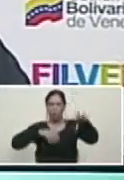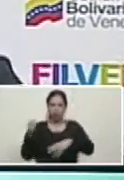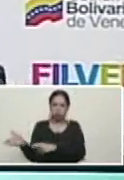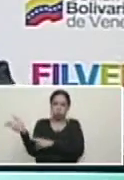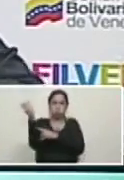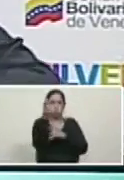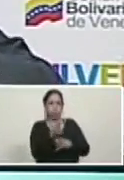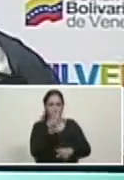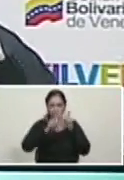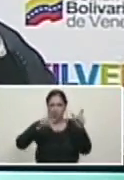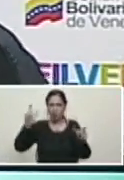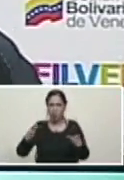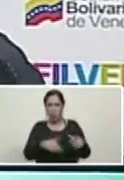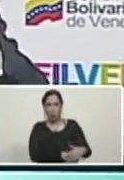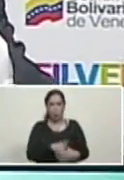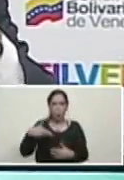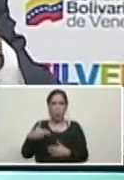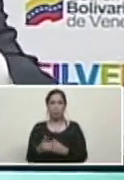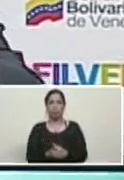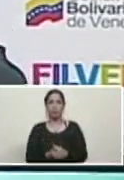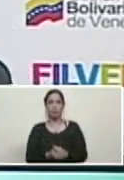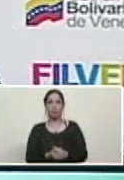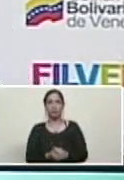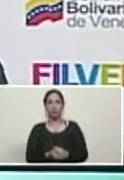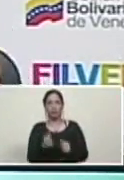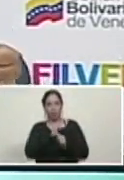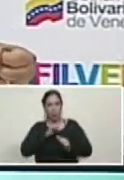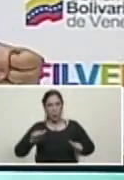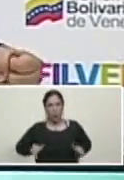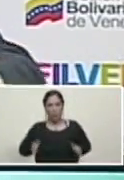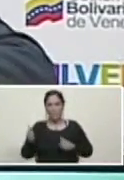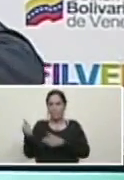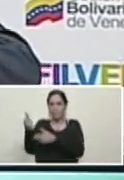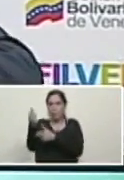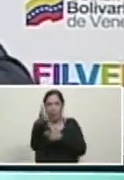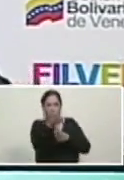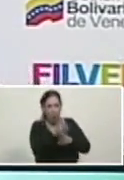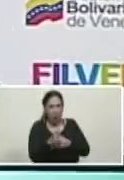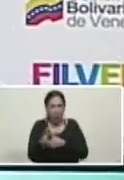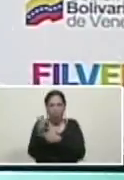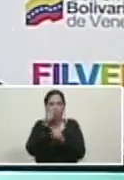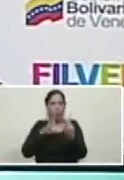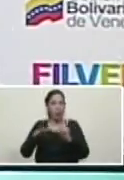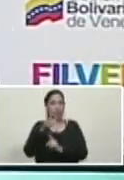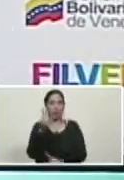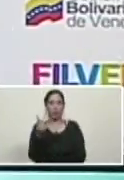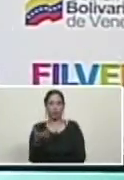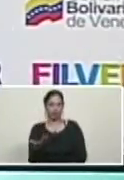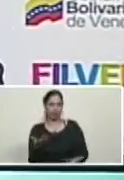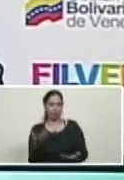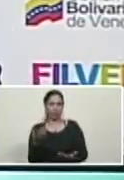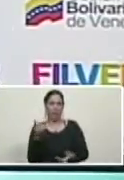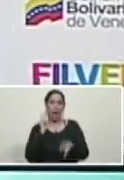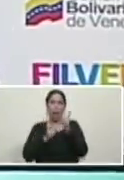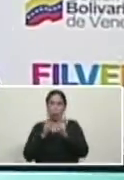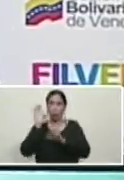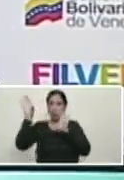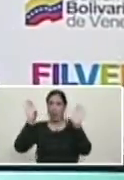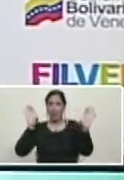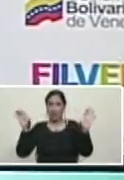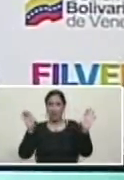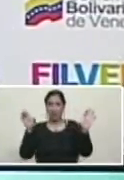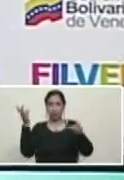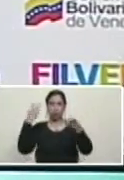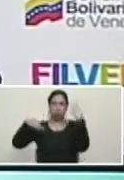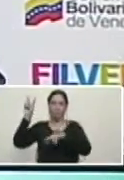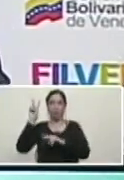armada, con gente, los oficiales del ejército en la calle apuntando al pueblo, ¿O miento? Todos